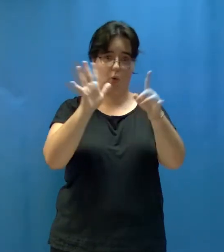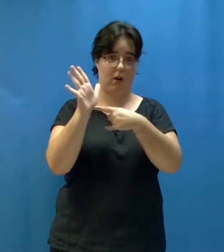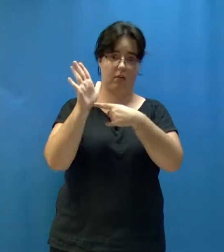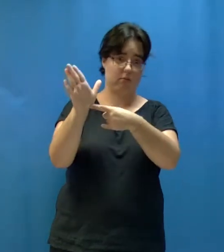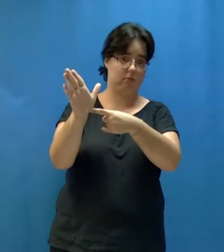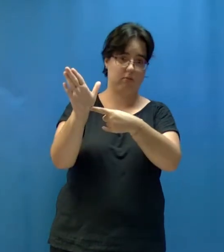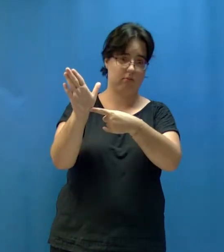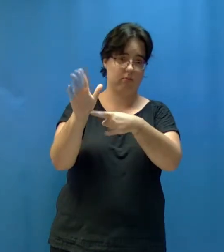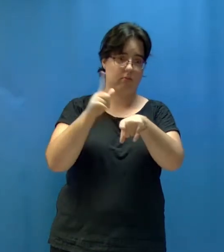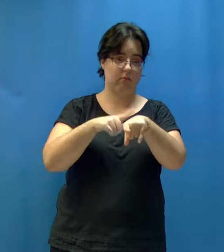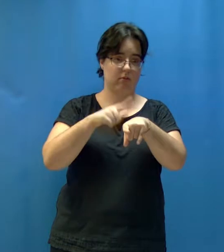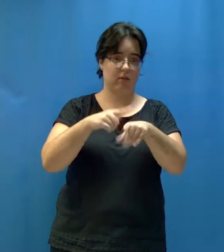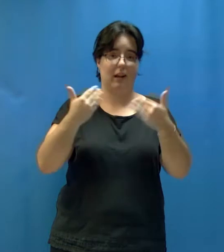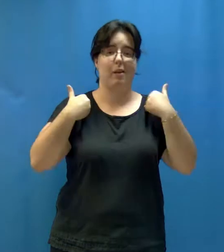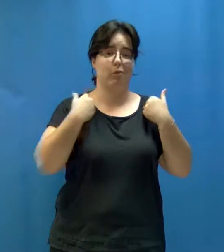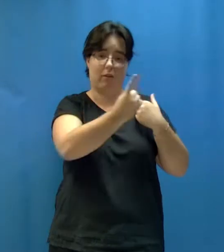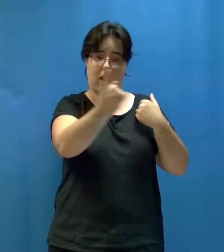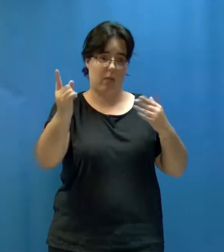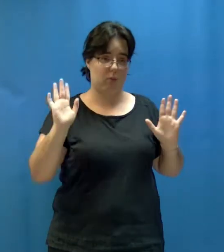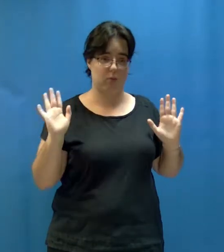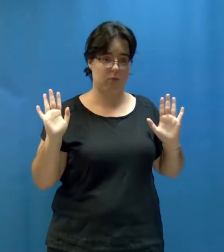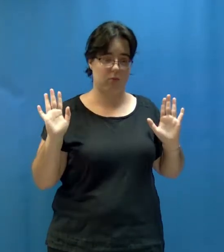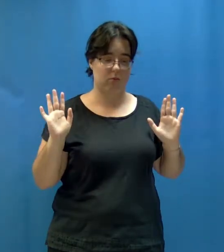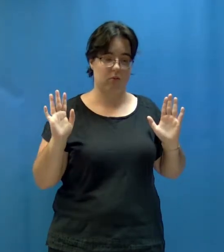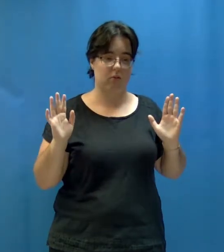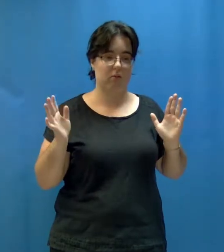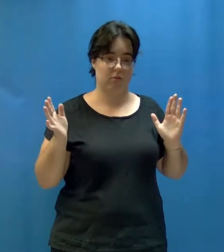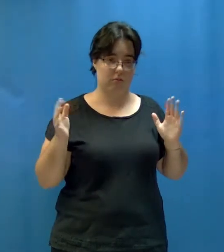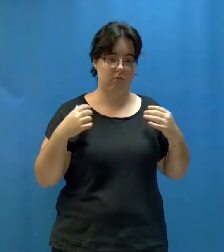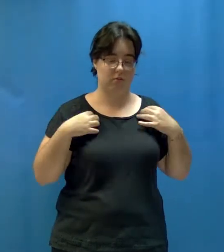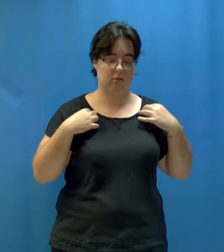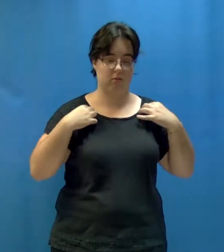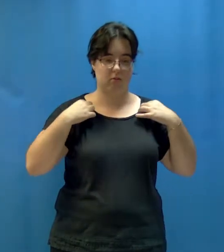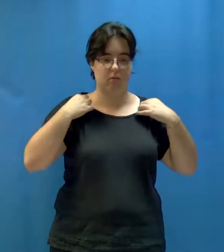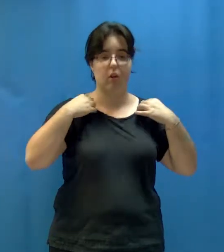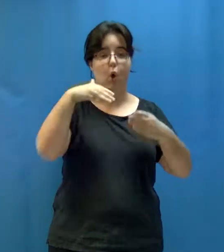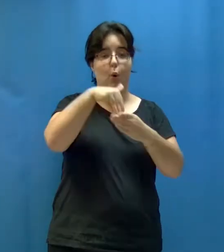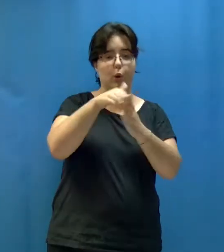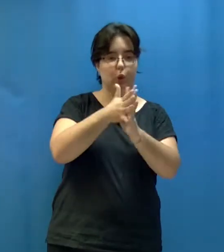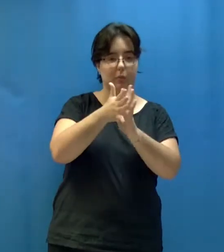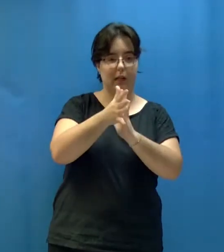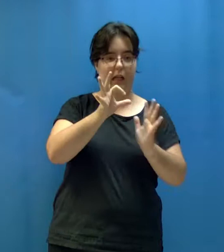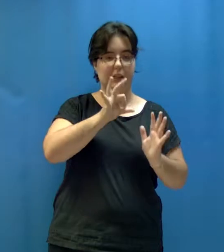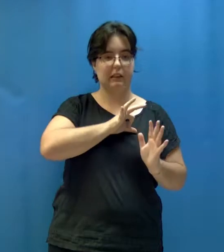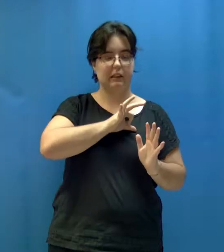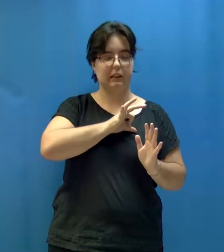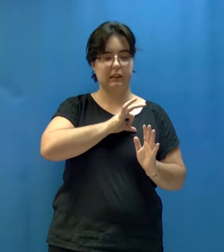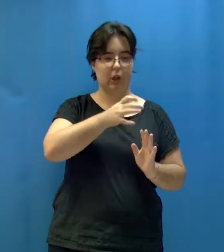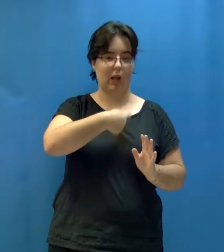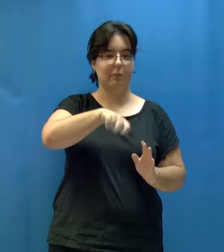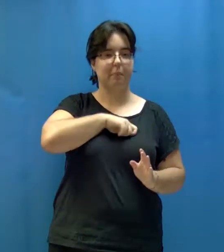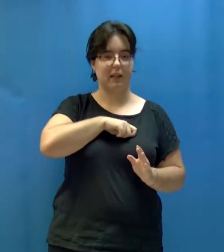es el responsable de sus tiempos. Para explicación de voto, señora España, por el Partido Popular.